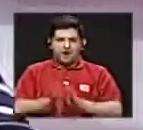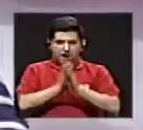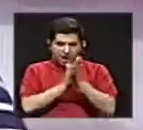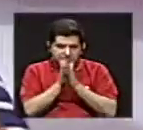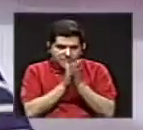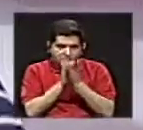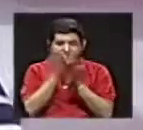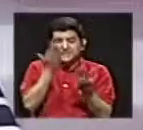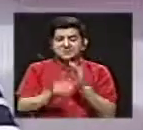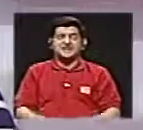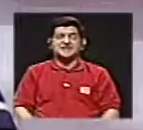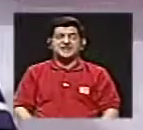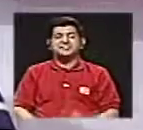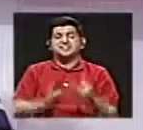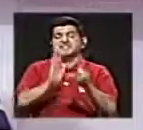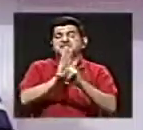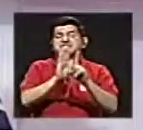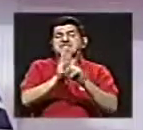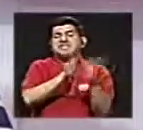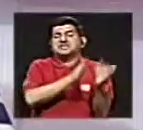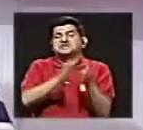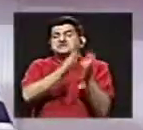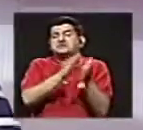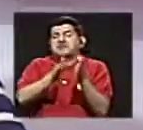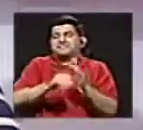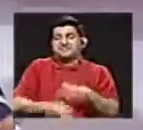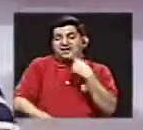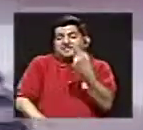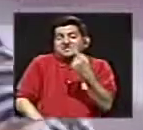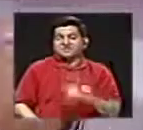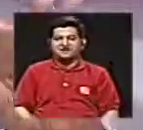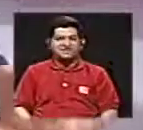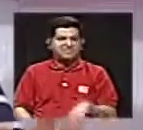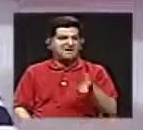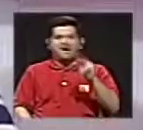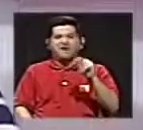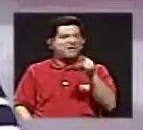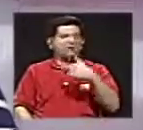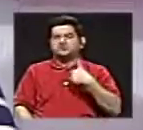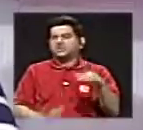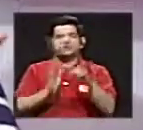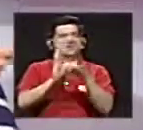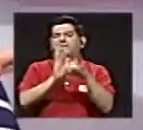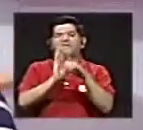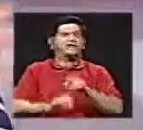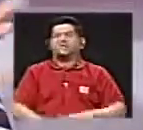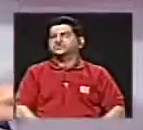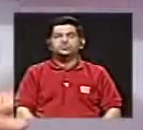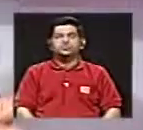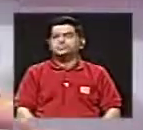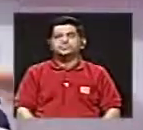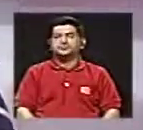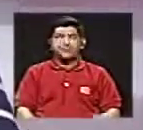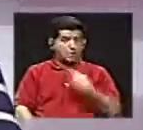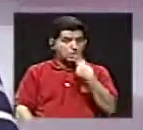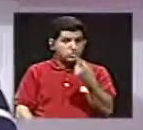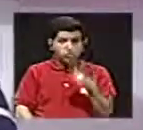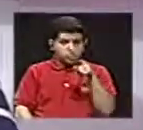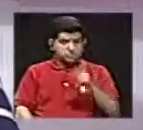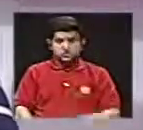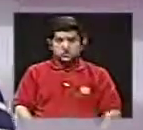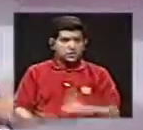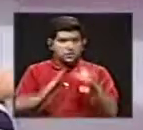aprovechándose ciertas leguleyadas, como decimos nosotros, entonces dicen, no tienen derecho. Si usted, no dicen que crearon